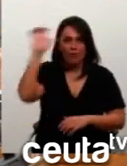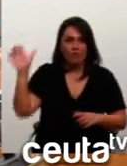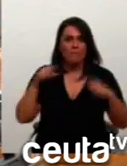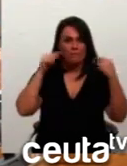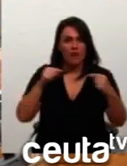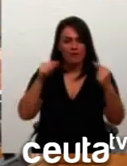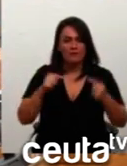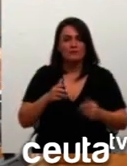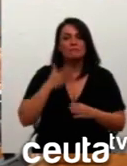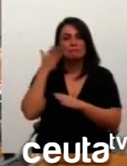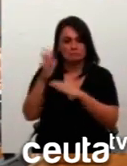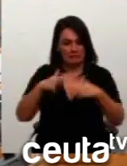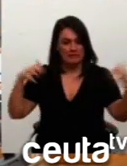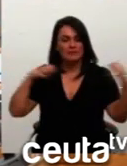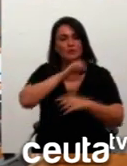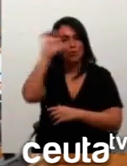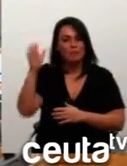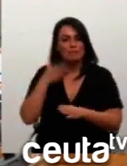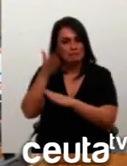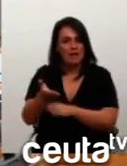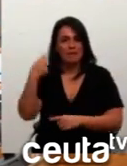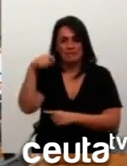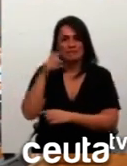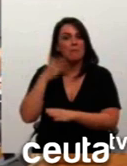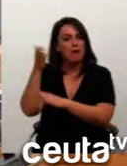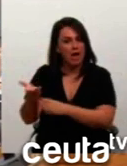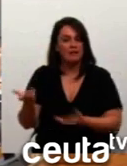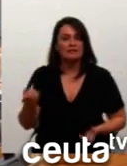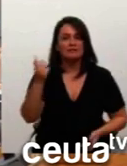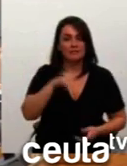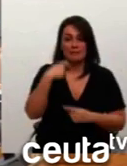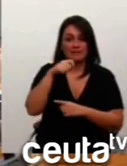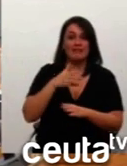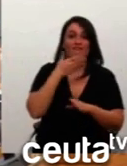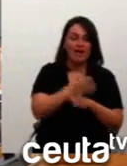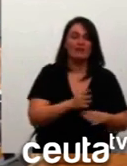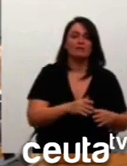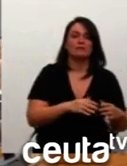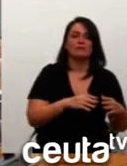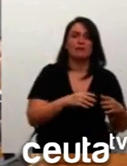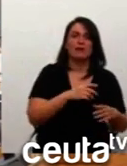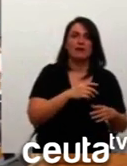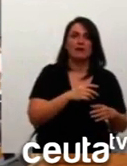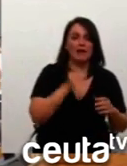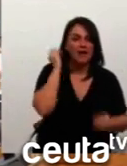El presidente acude a la conferencia de presidentes,